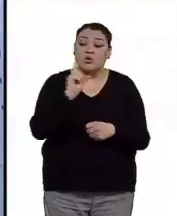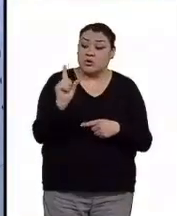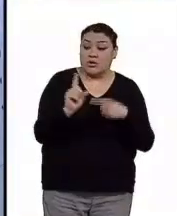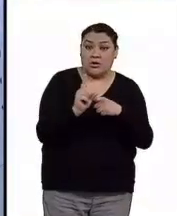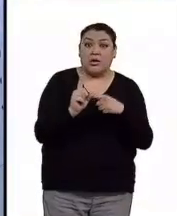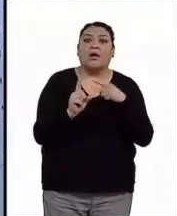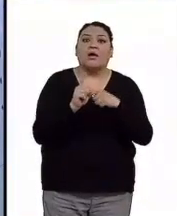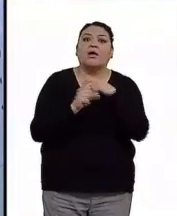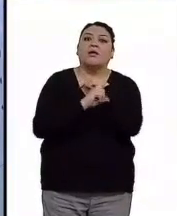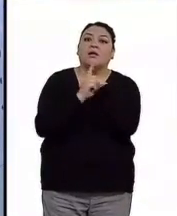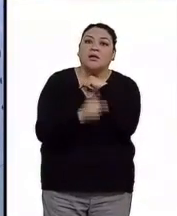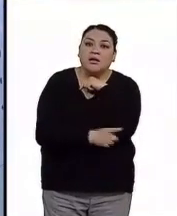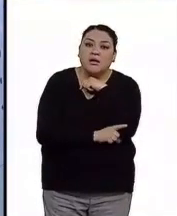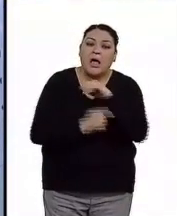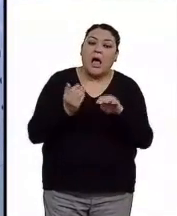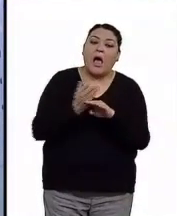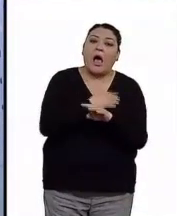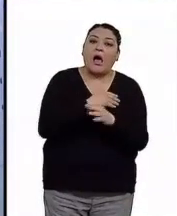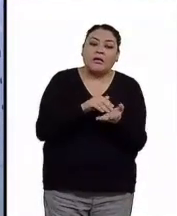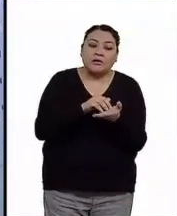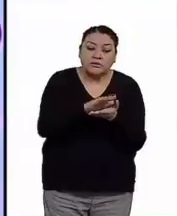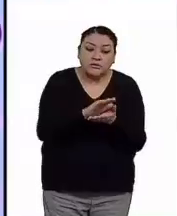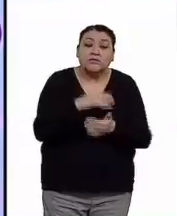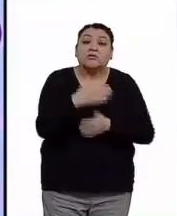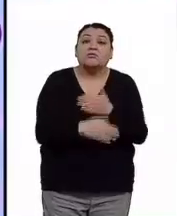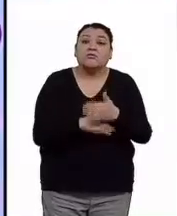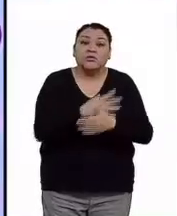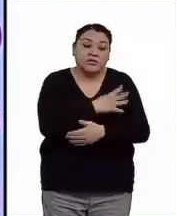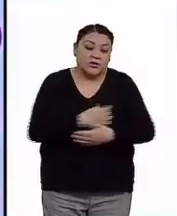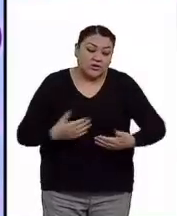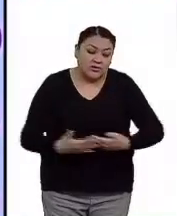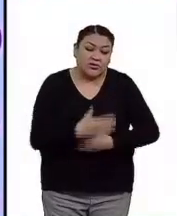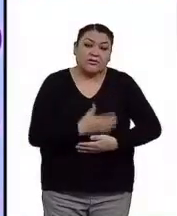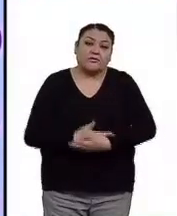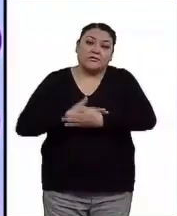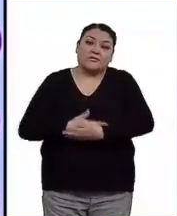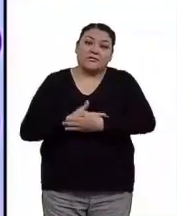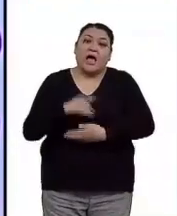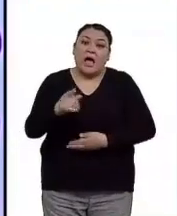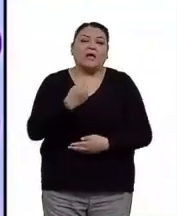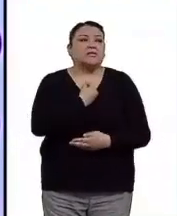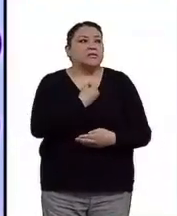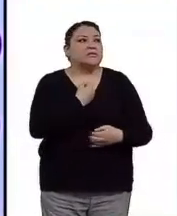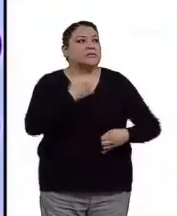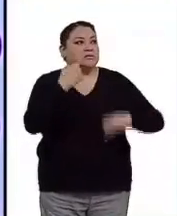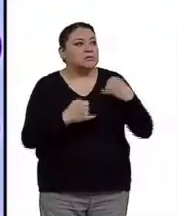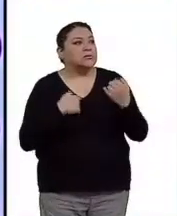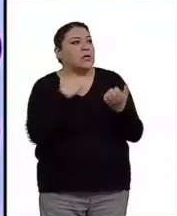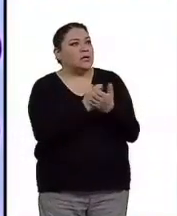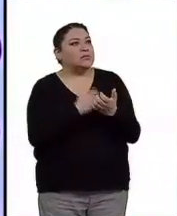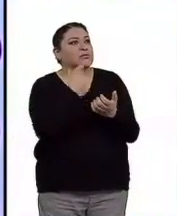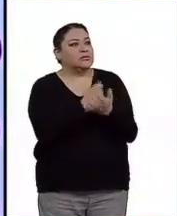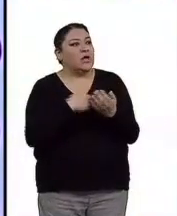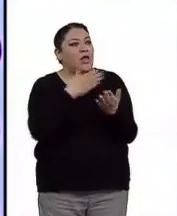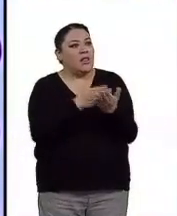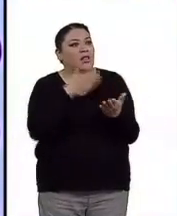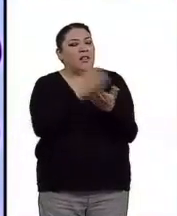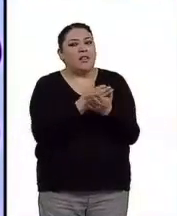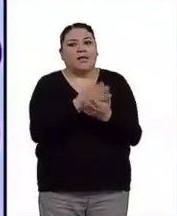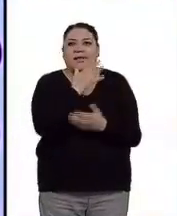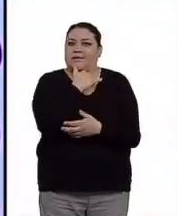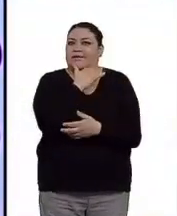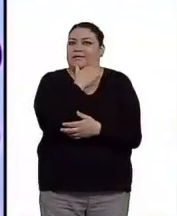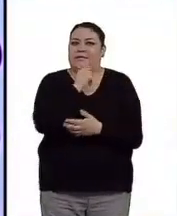está embarazada, fue despedida por el embarazo y tuvo a su hija o a su hijo, pues no va a soportar la carga económica. Entonces también estos tratados